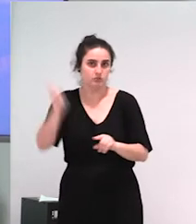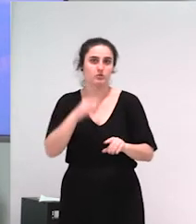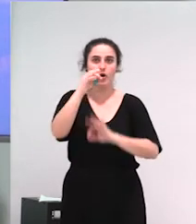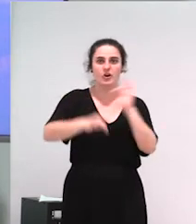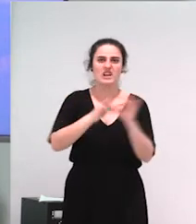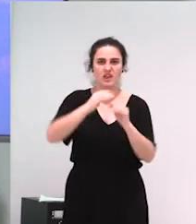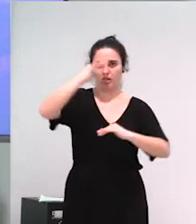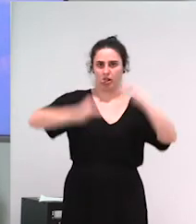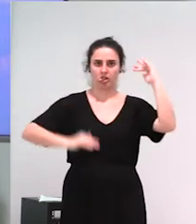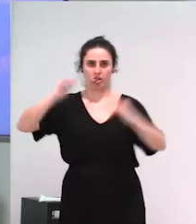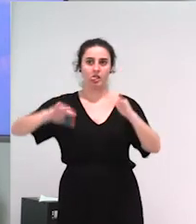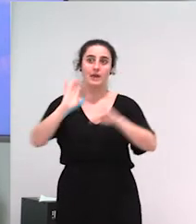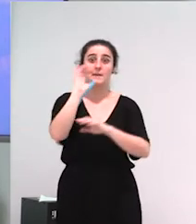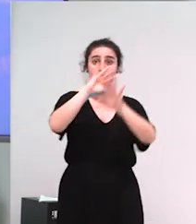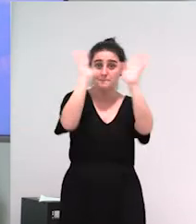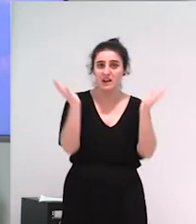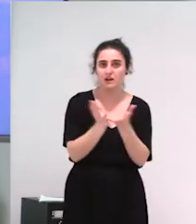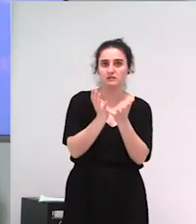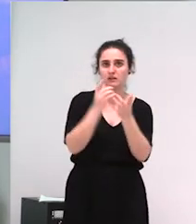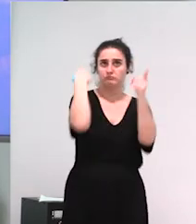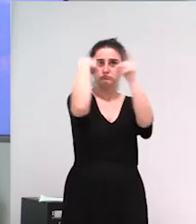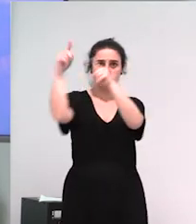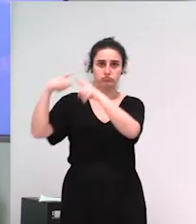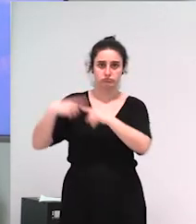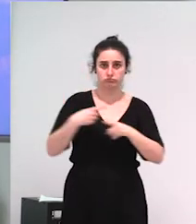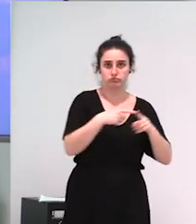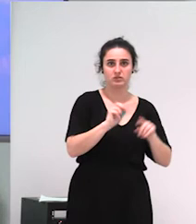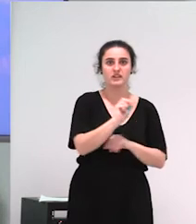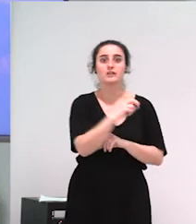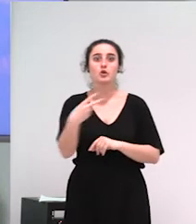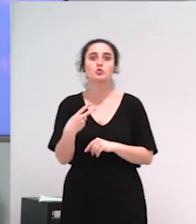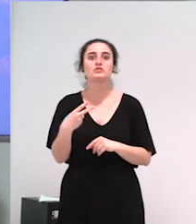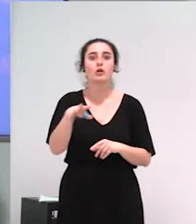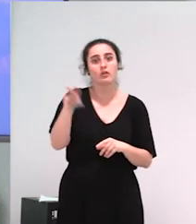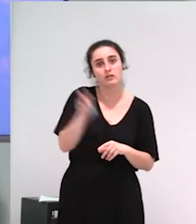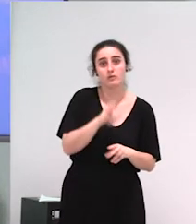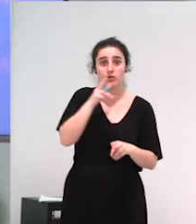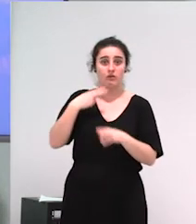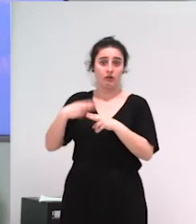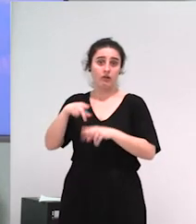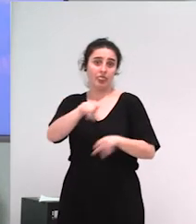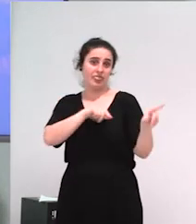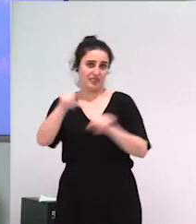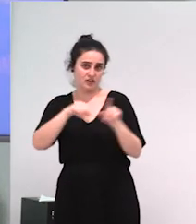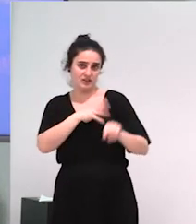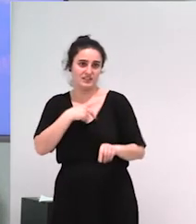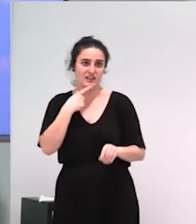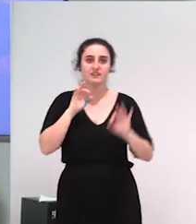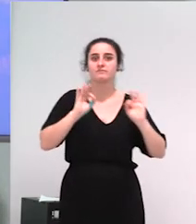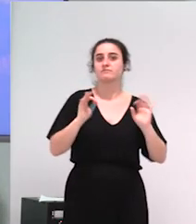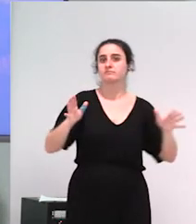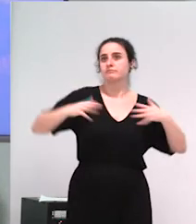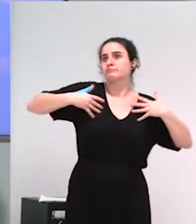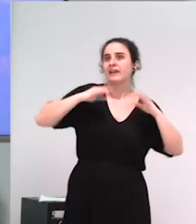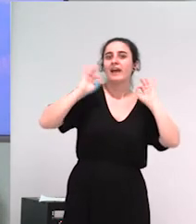diferencial en todo el planeta. Y el resultado ha sido derivado de decisiones políticas. No ha pasado porque, oh, la mano invisible un día apareció